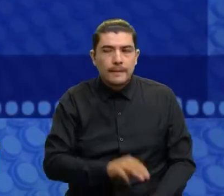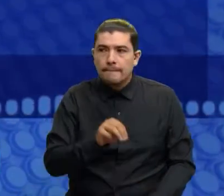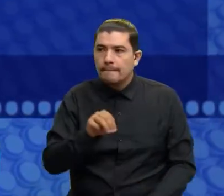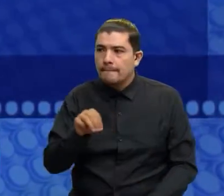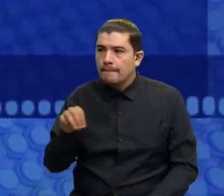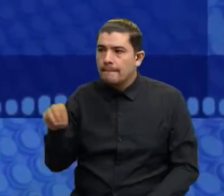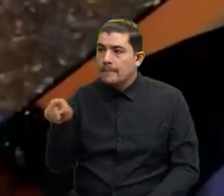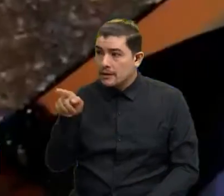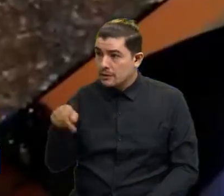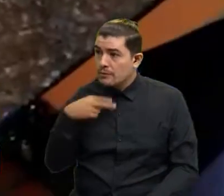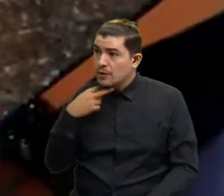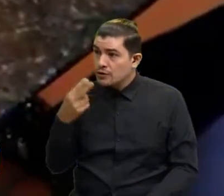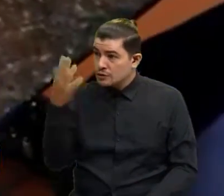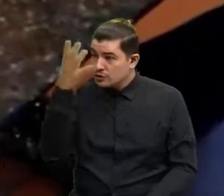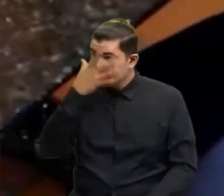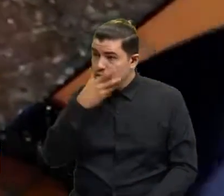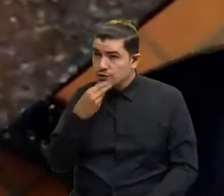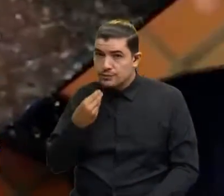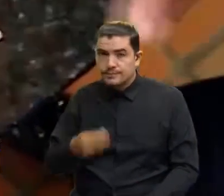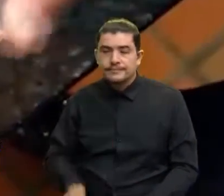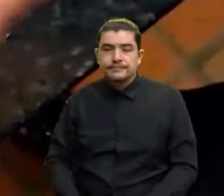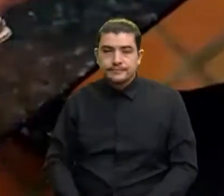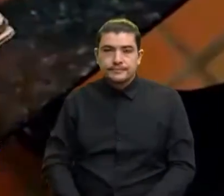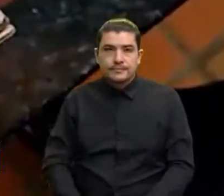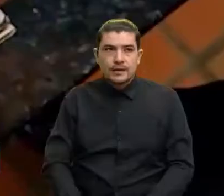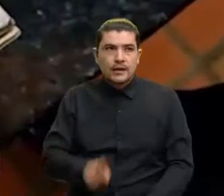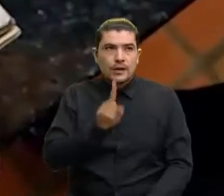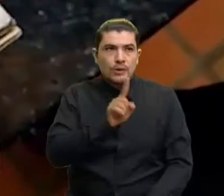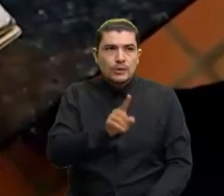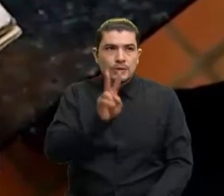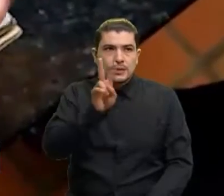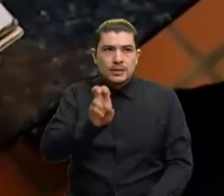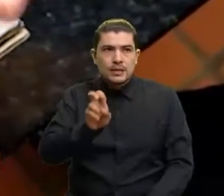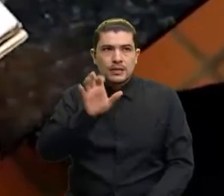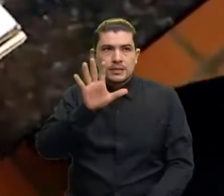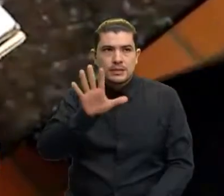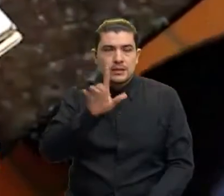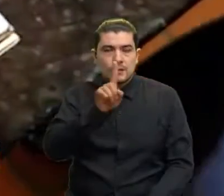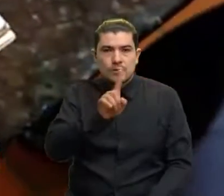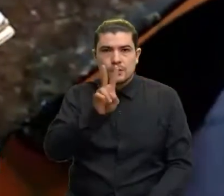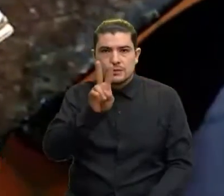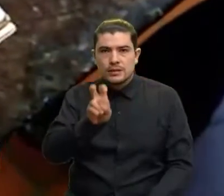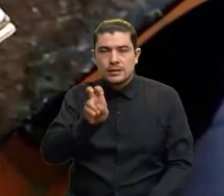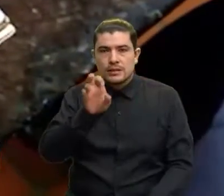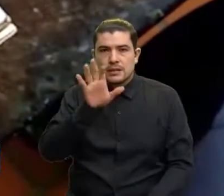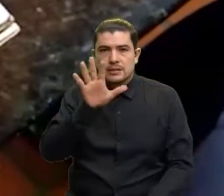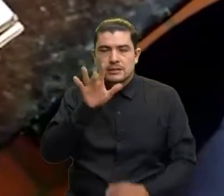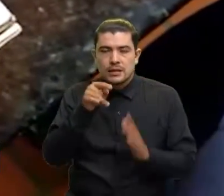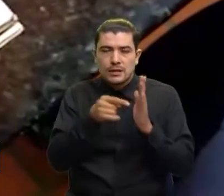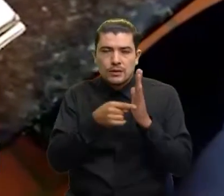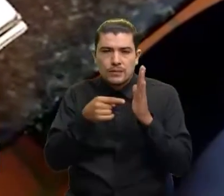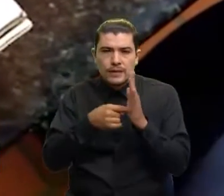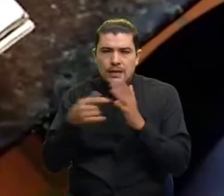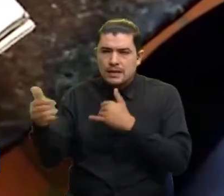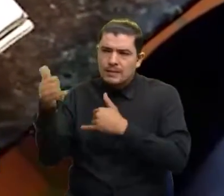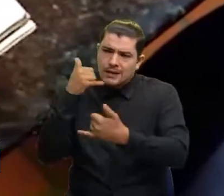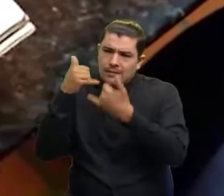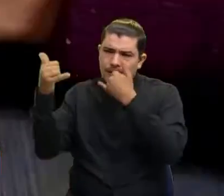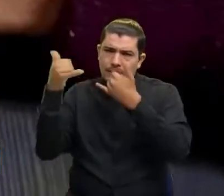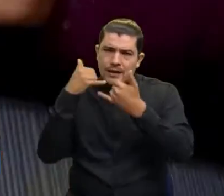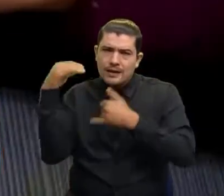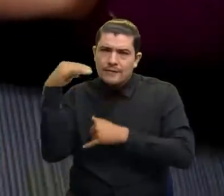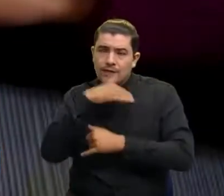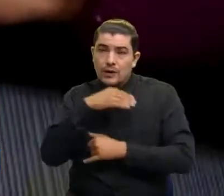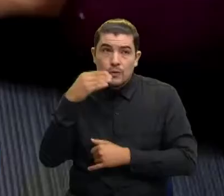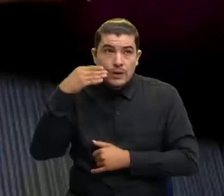Qué voz tan linda. 175 mil llamadas inoficiosas a la línea de emergencia 123 se realizaron en el